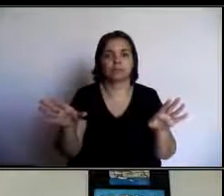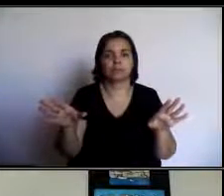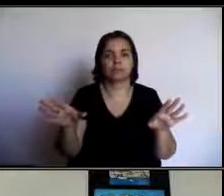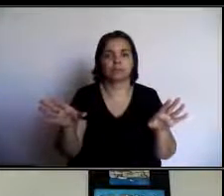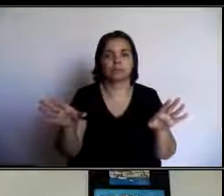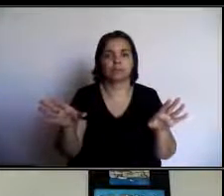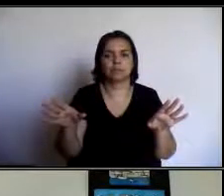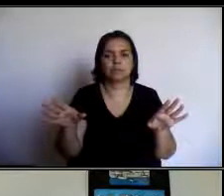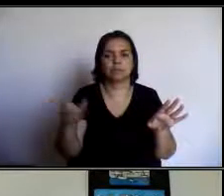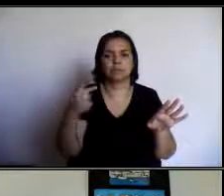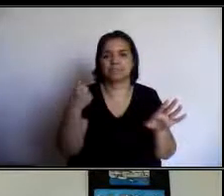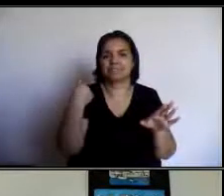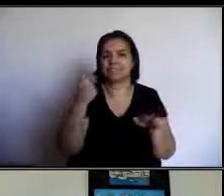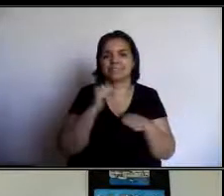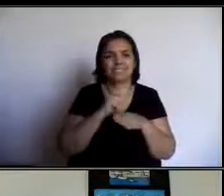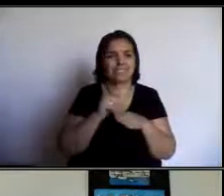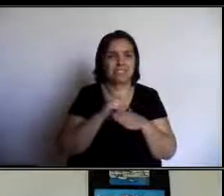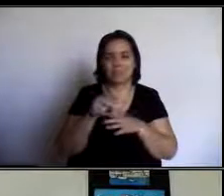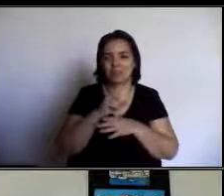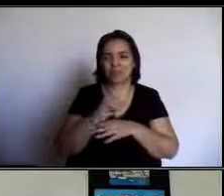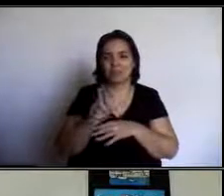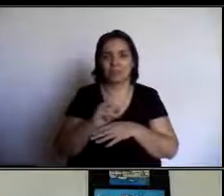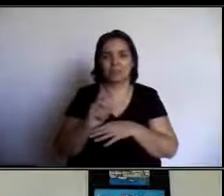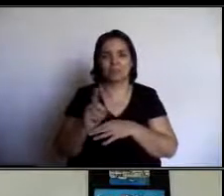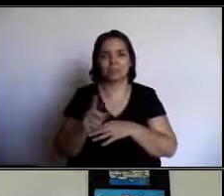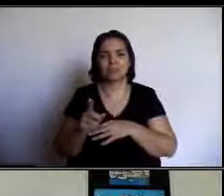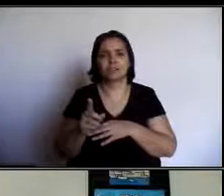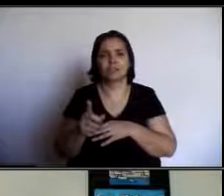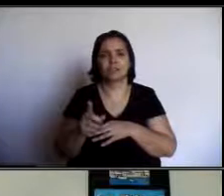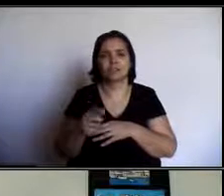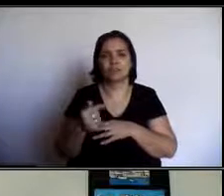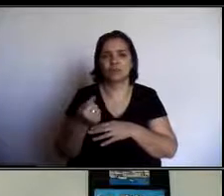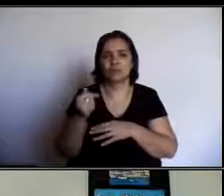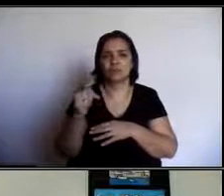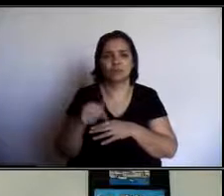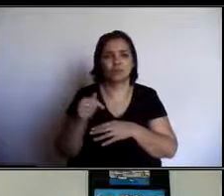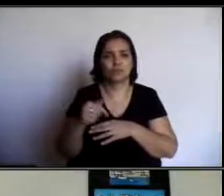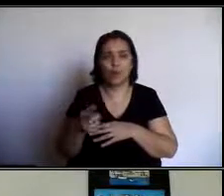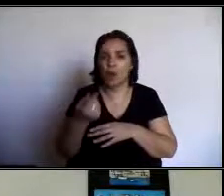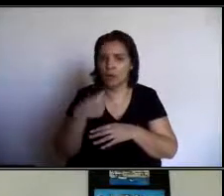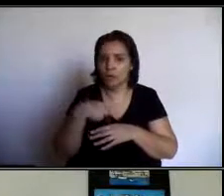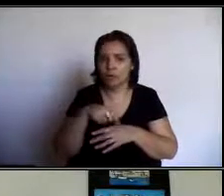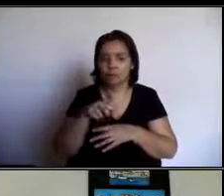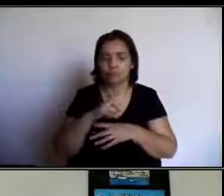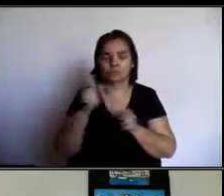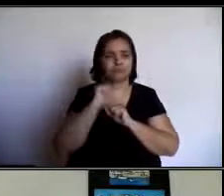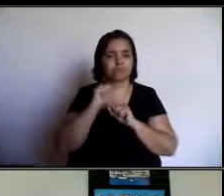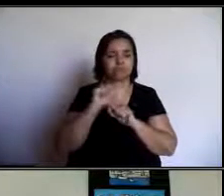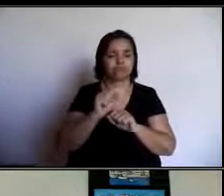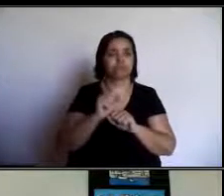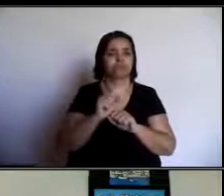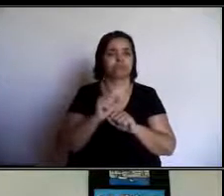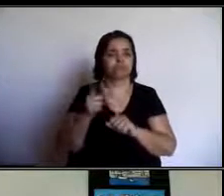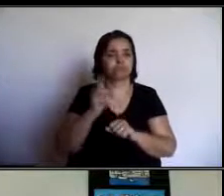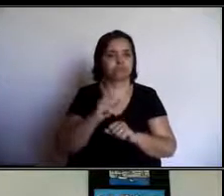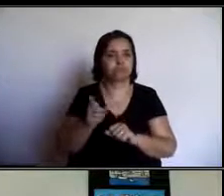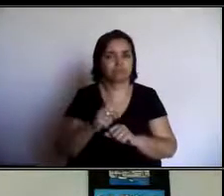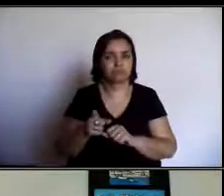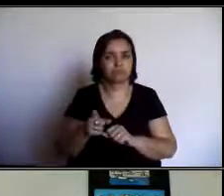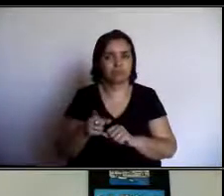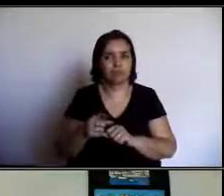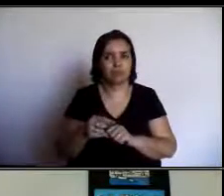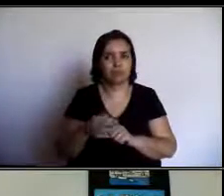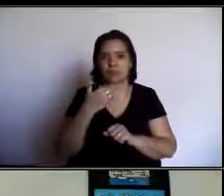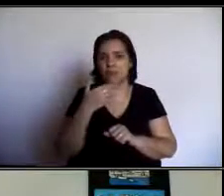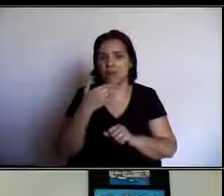no tendría sentido en ningún caso que no fuéramos nosotros los que nos defendiéramos a nosotros mismos, por decirlo de una